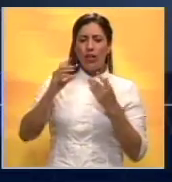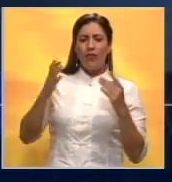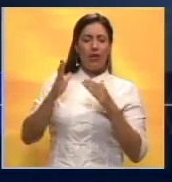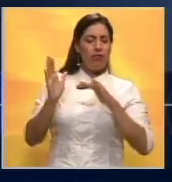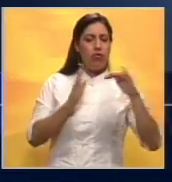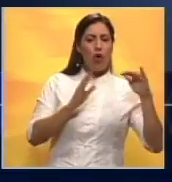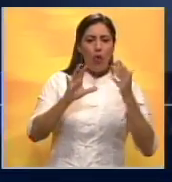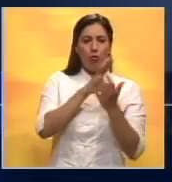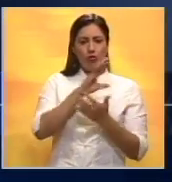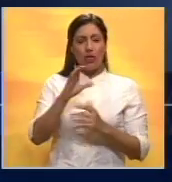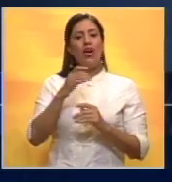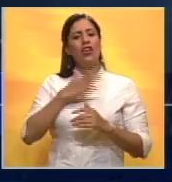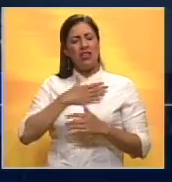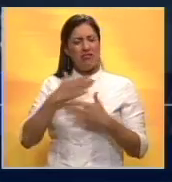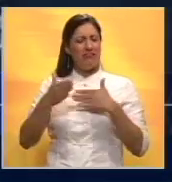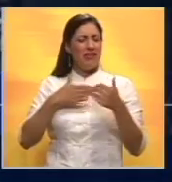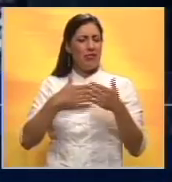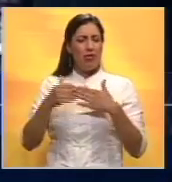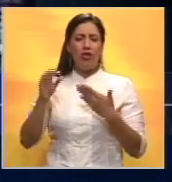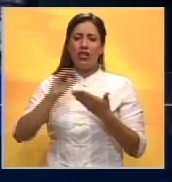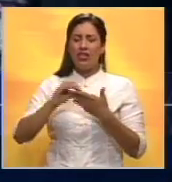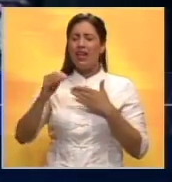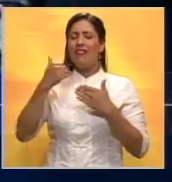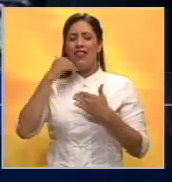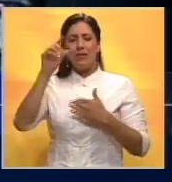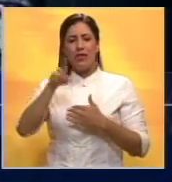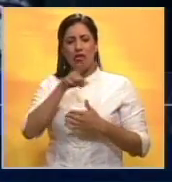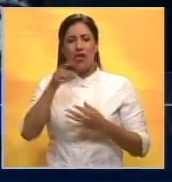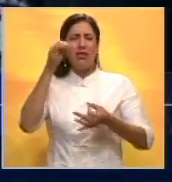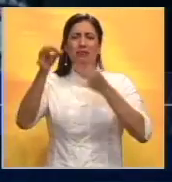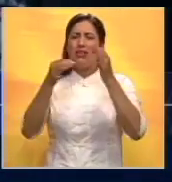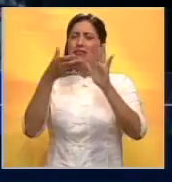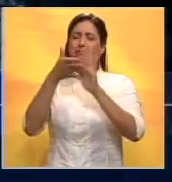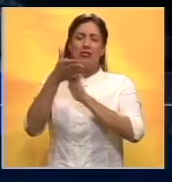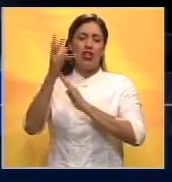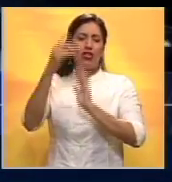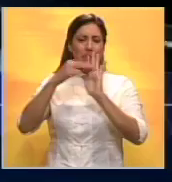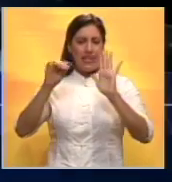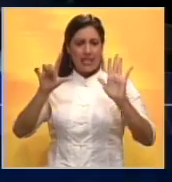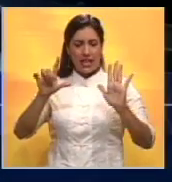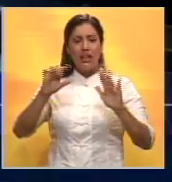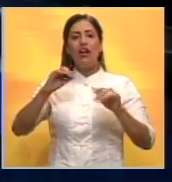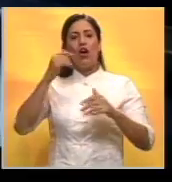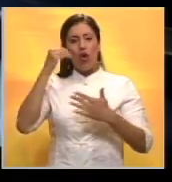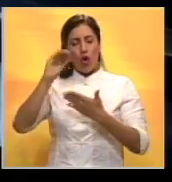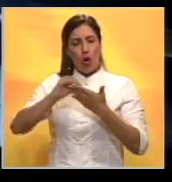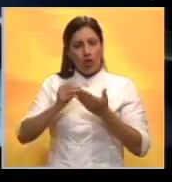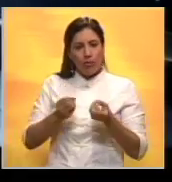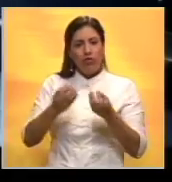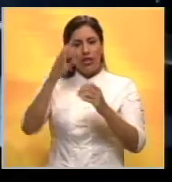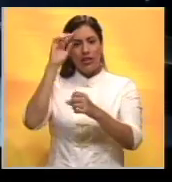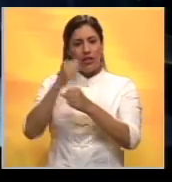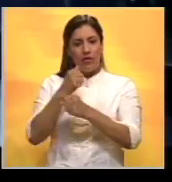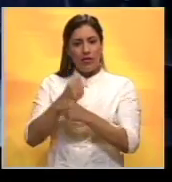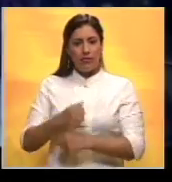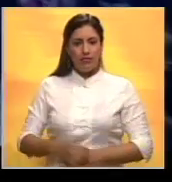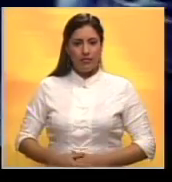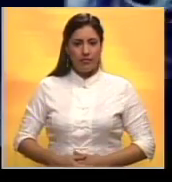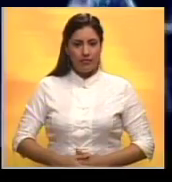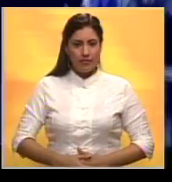apartar de la música me daba igual pasara lo que pasara dijera lo que dijeran en 2017 jarabe volvía a los